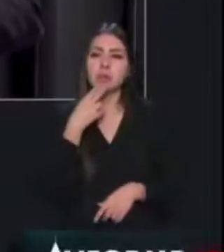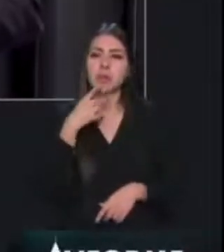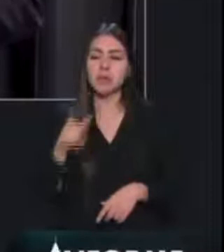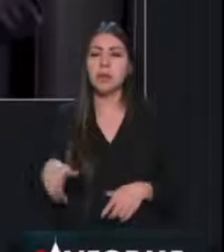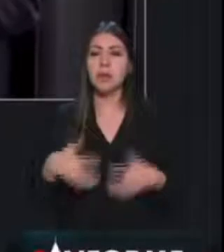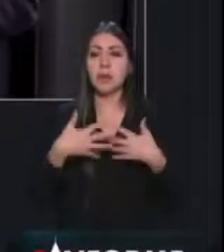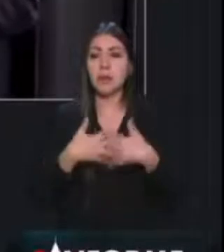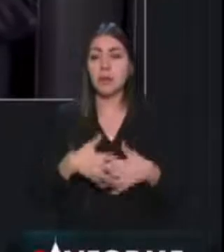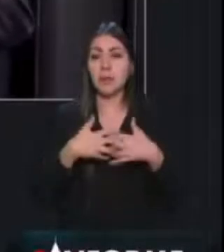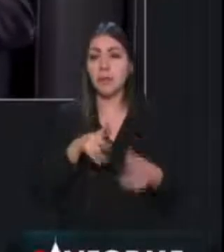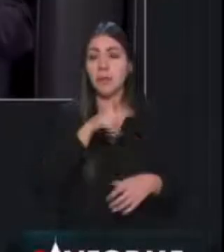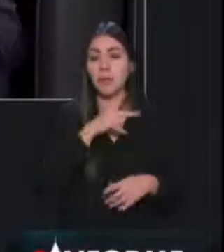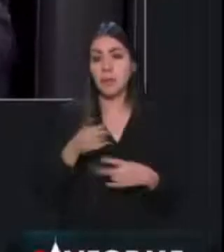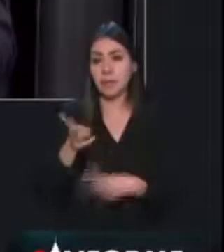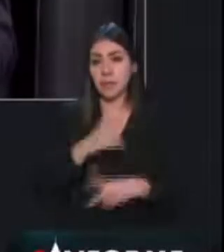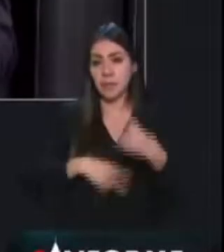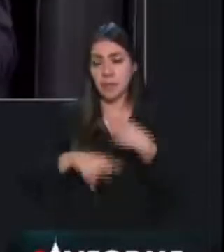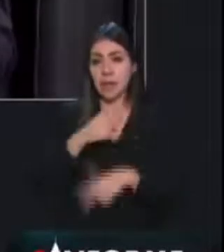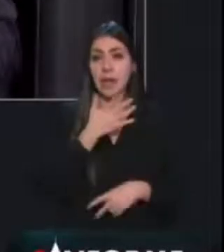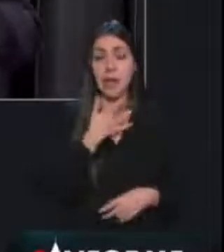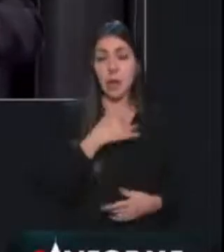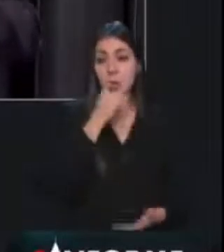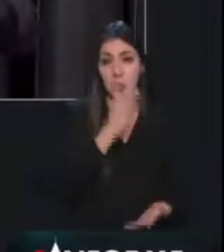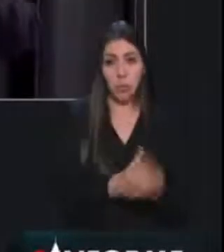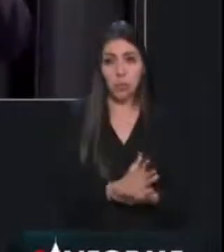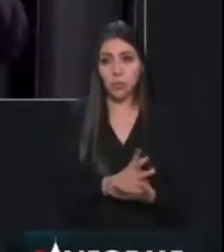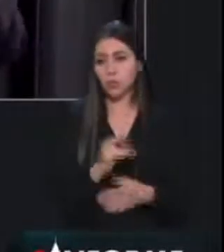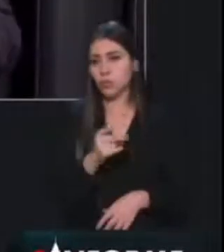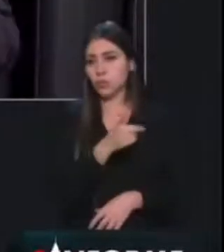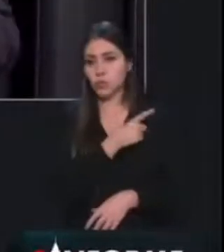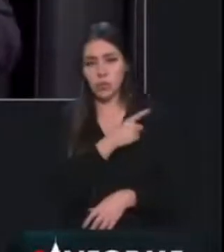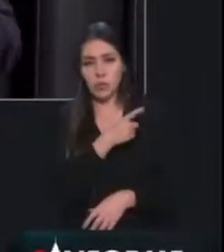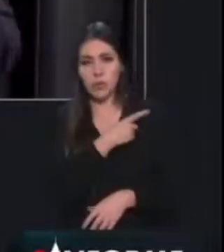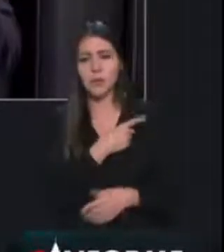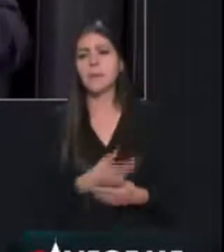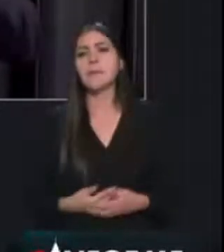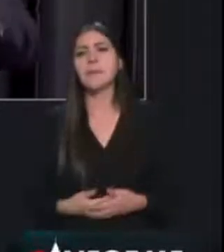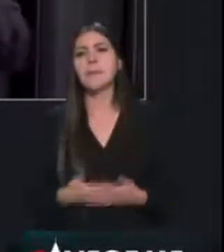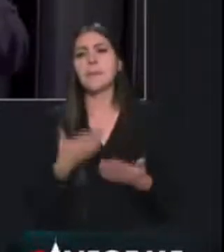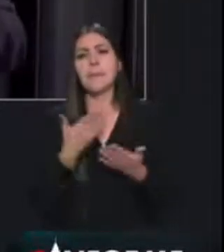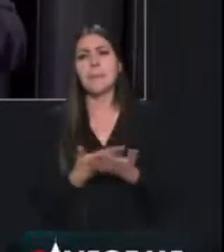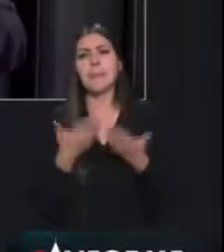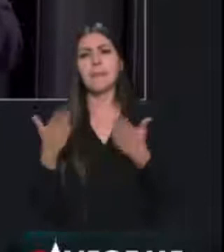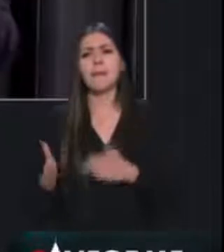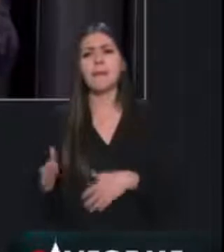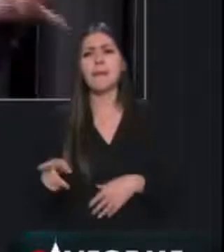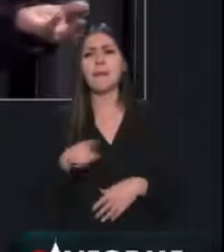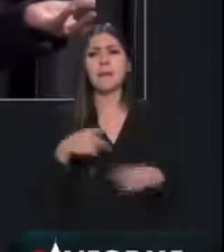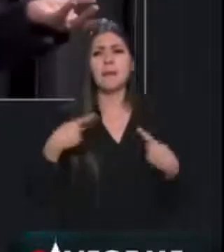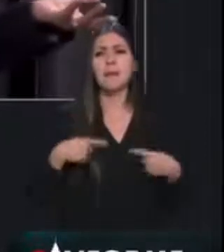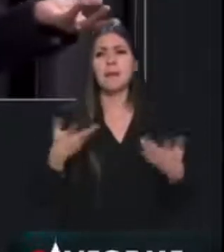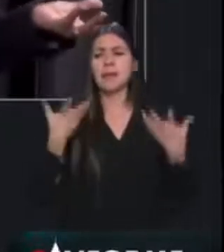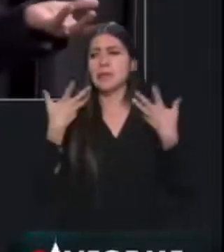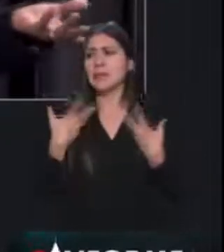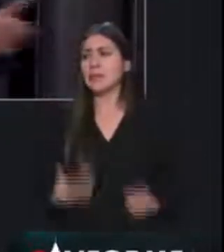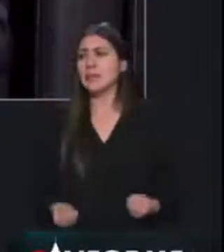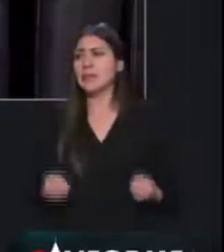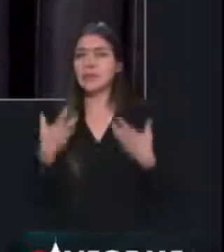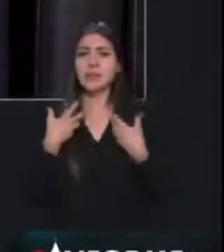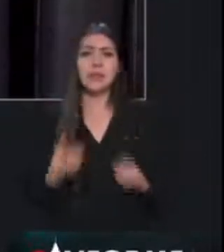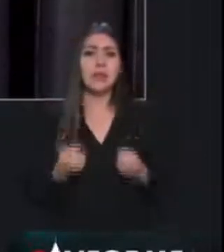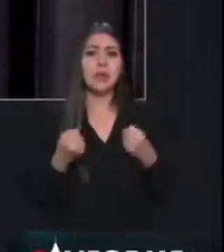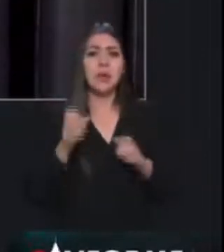no solamente produce gasolinas. Ahora, yo no sé por qué se espantan tanto de modificaciones a la